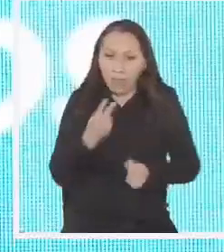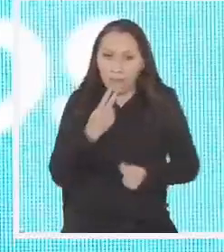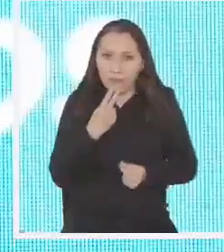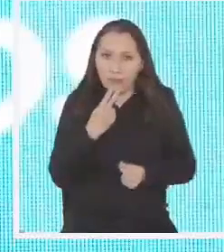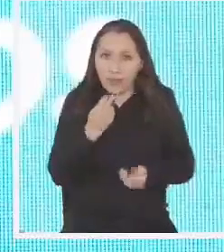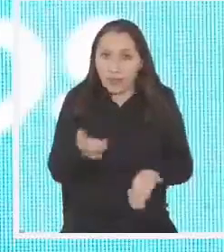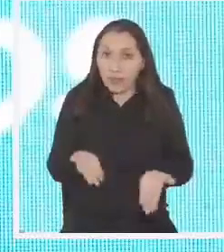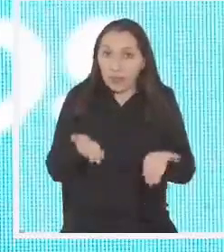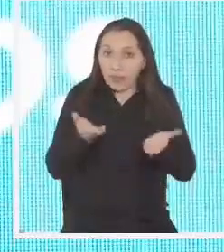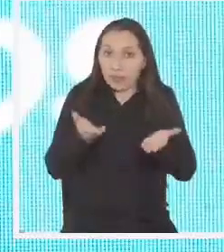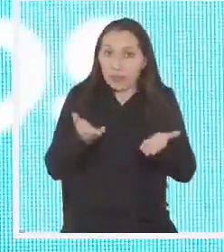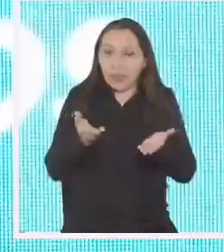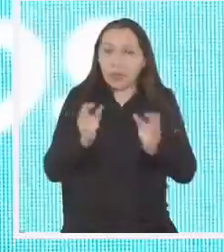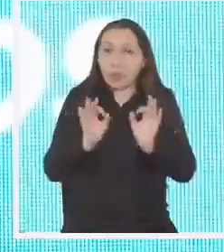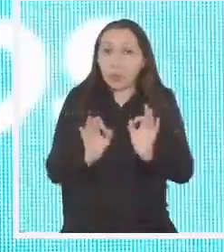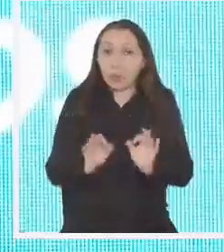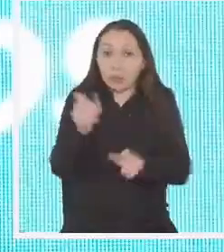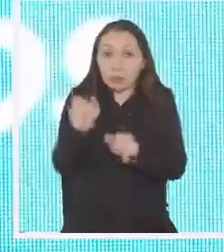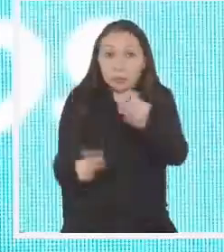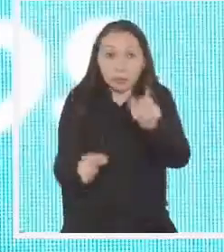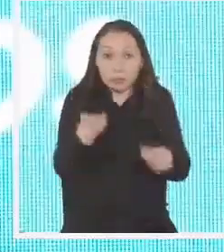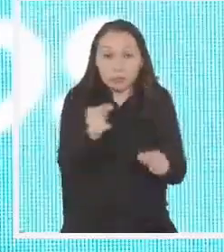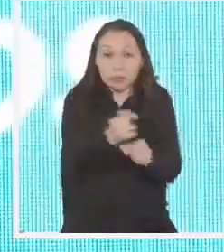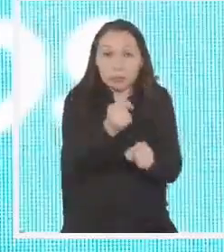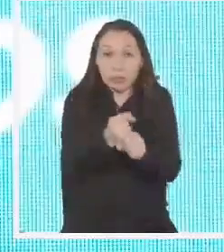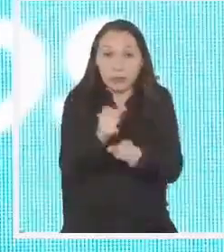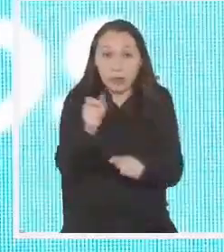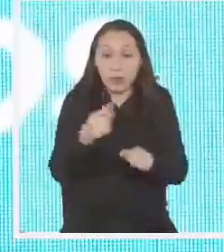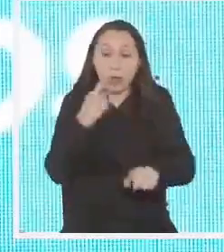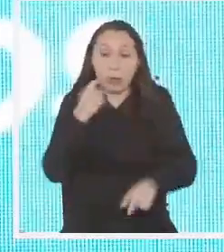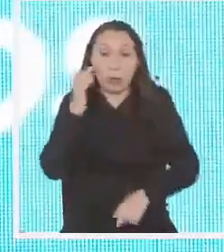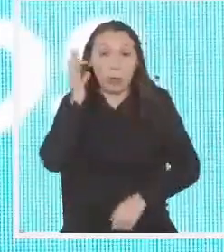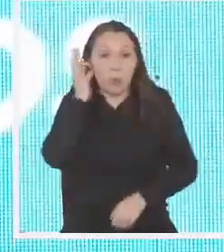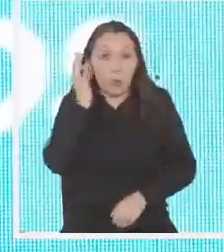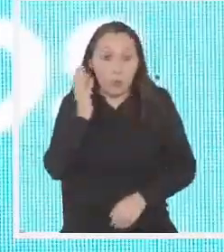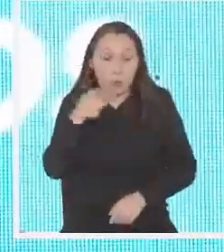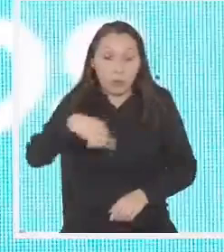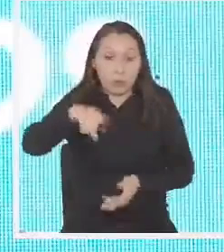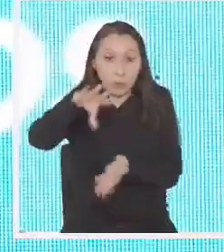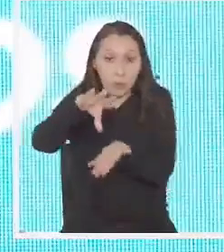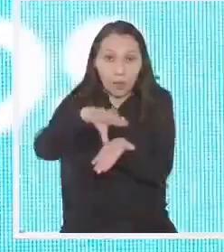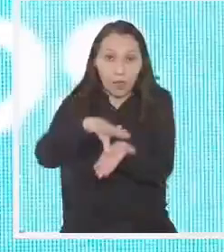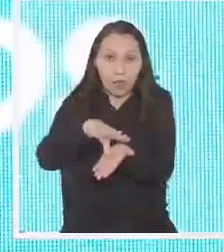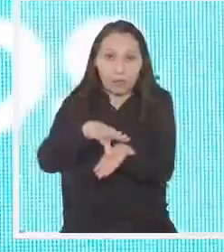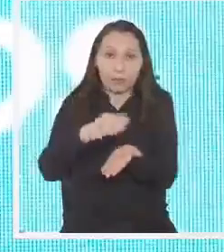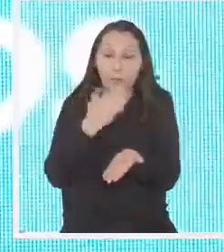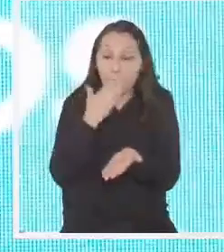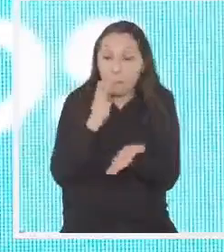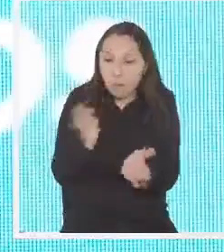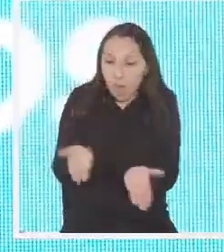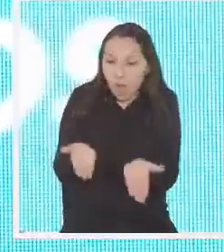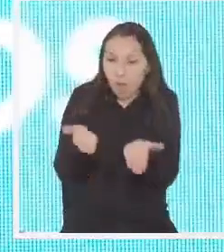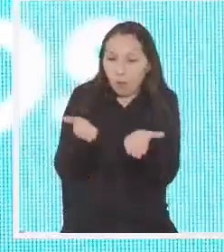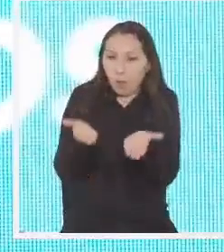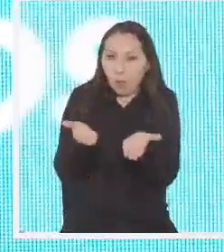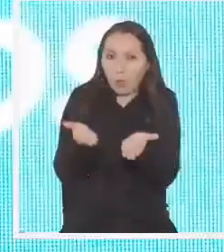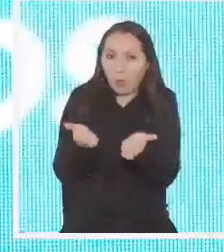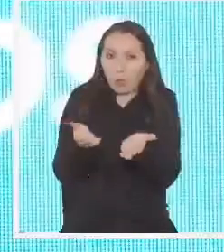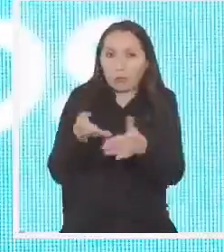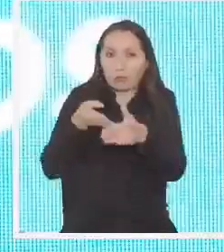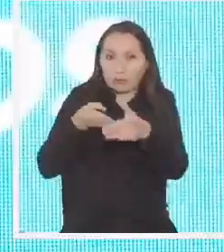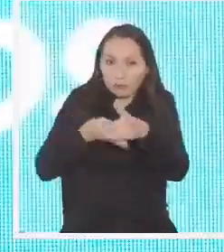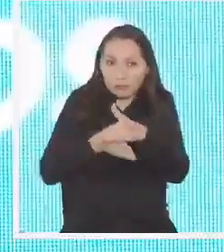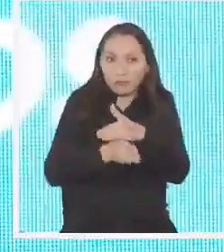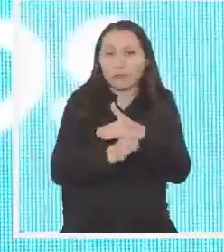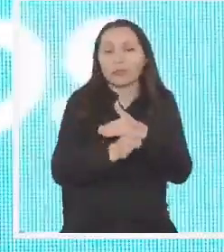vida de justamente los trabajadores y trabajadoras de nuestra patria, cuando mejoramos su